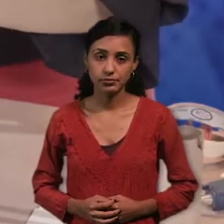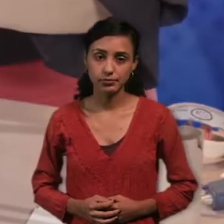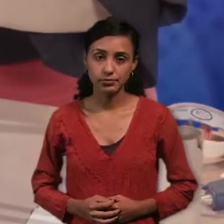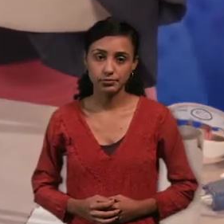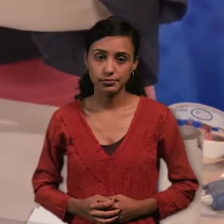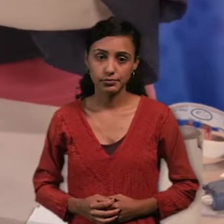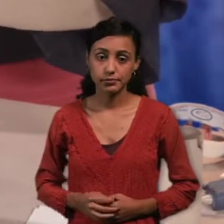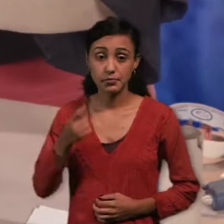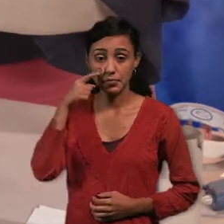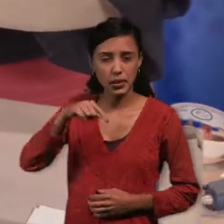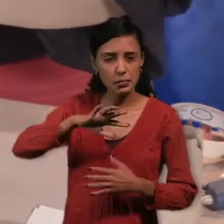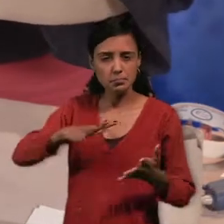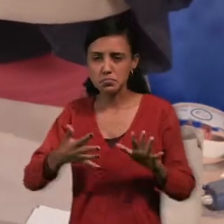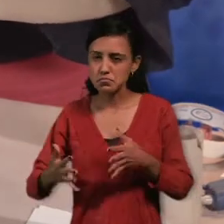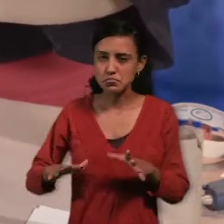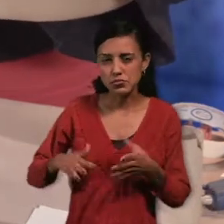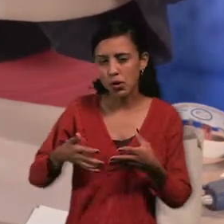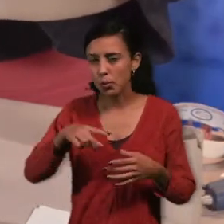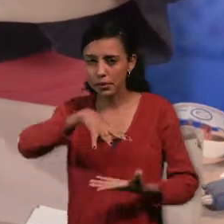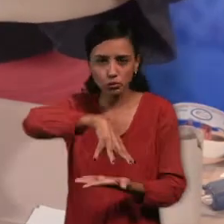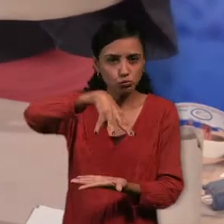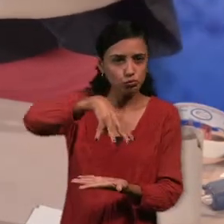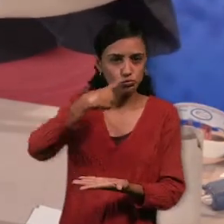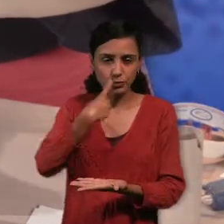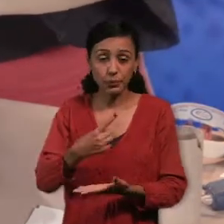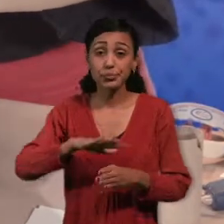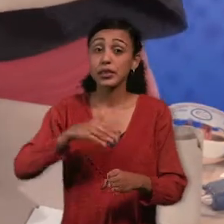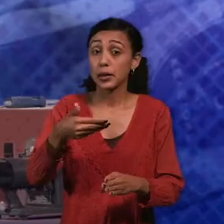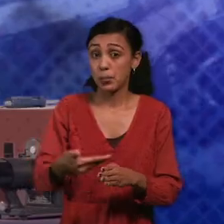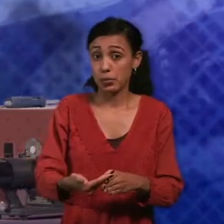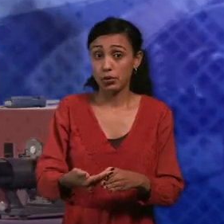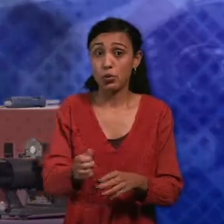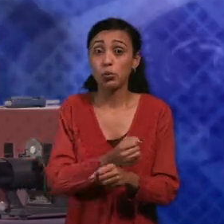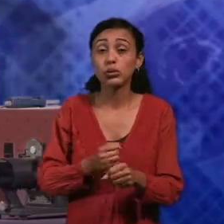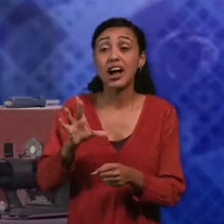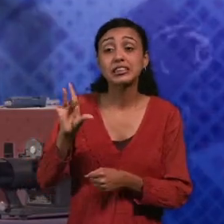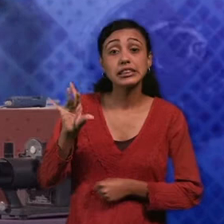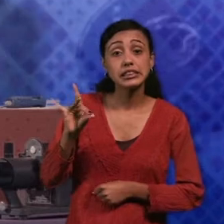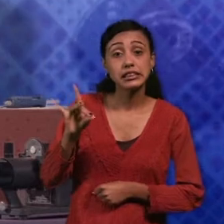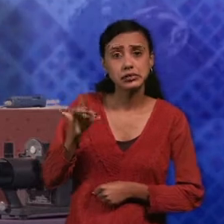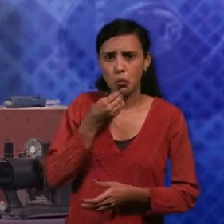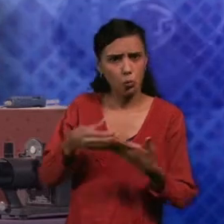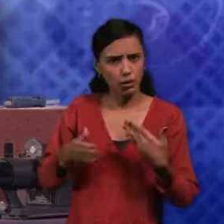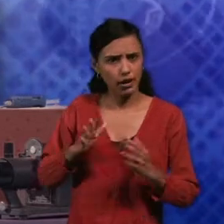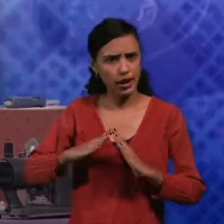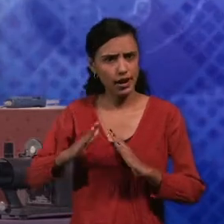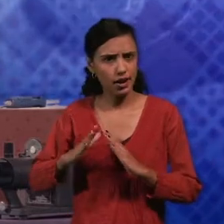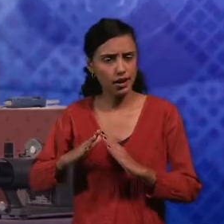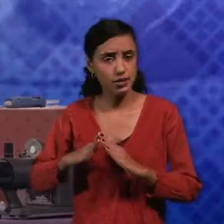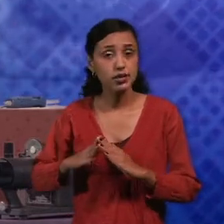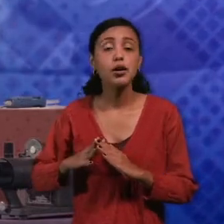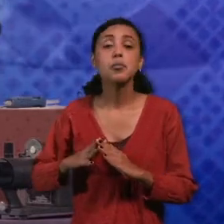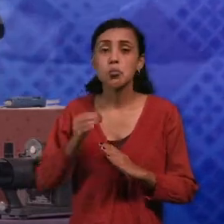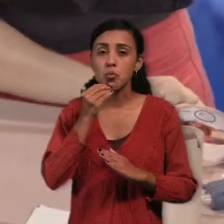Tenemos que ponerlo aquí para saber más o menos el ángulo que tenemos que manejar. Y luego, utilizando la goma que tengamos en casa o en grudo,